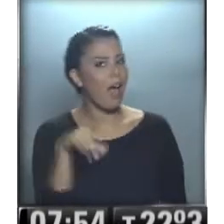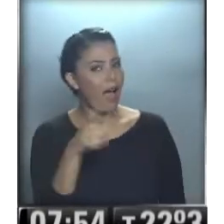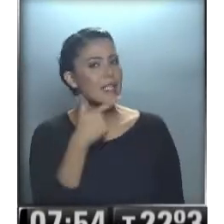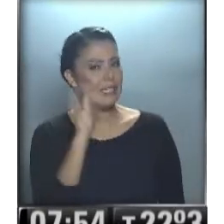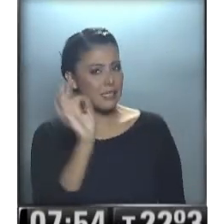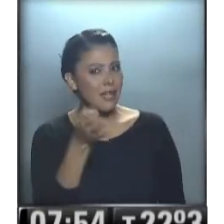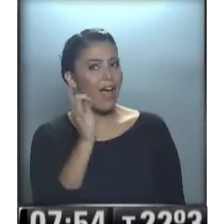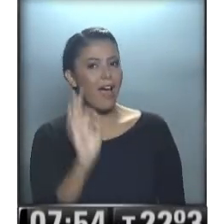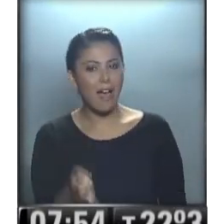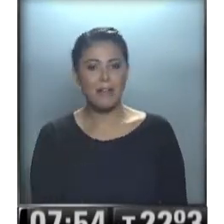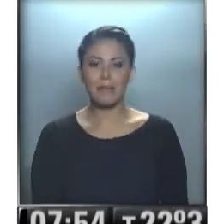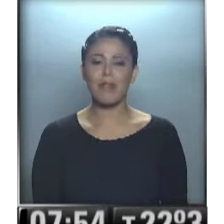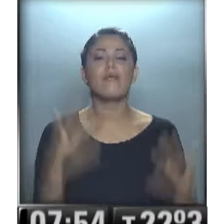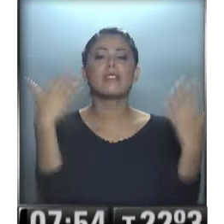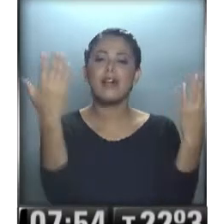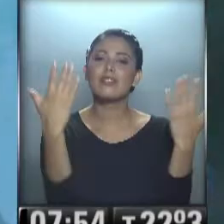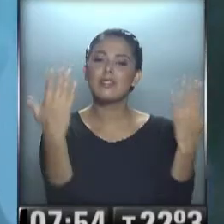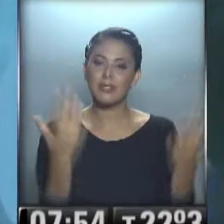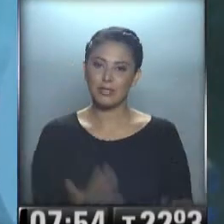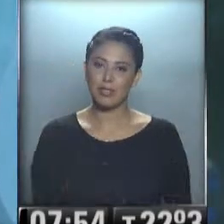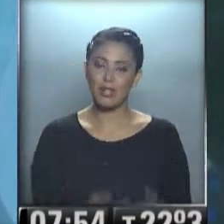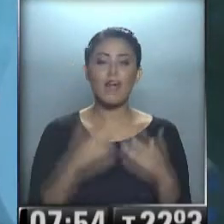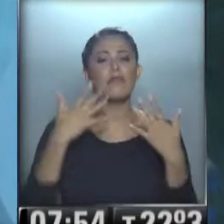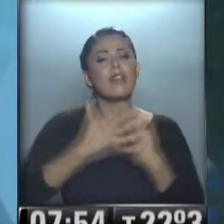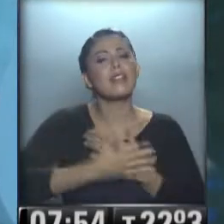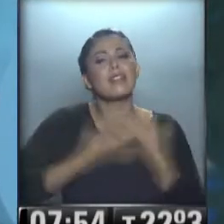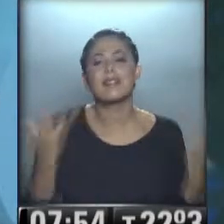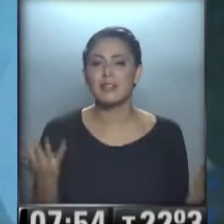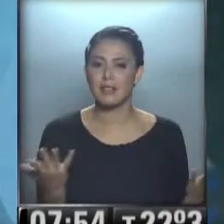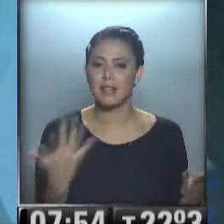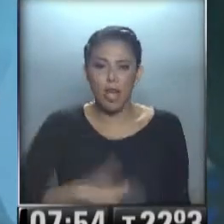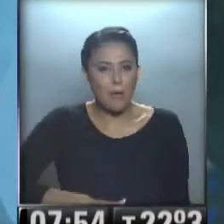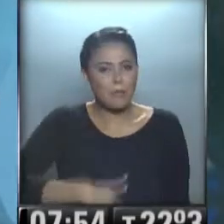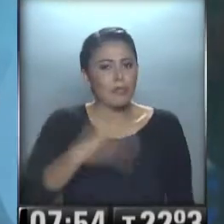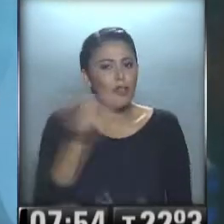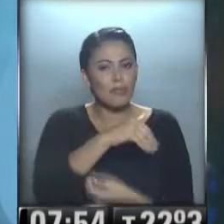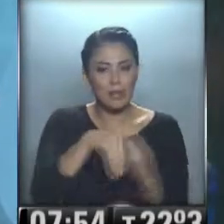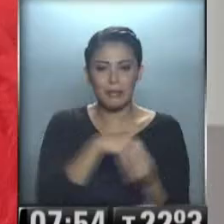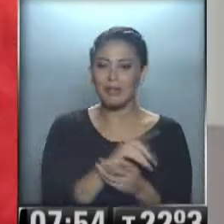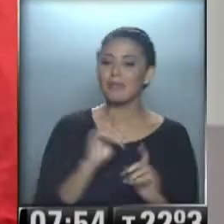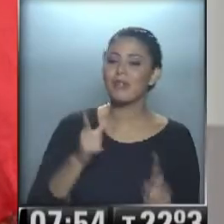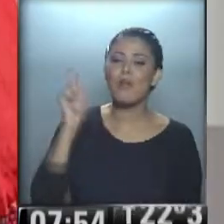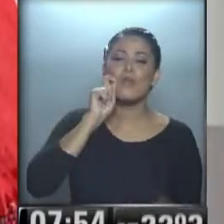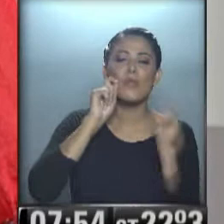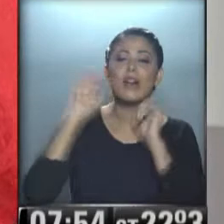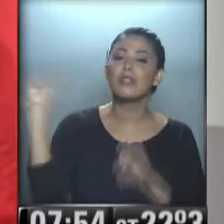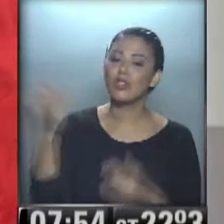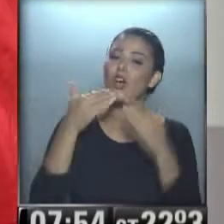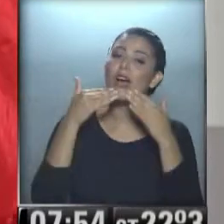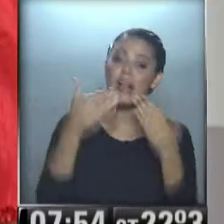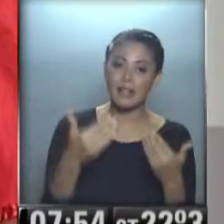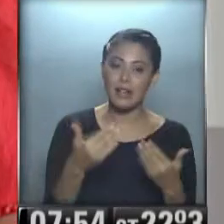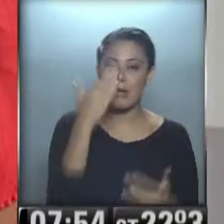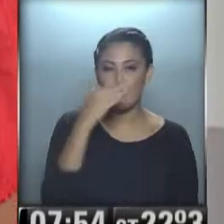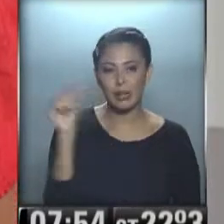sabe, Patito. Felicitaciones y felicidades, mi amor, con esa familia. Les mandamos un beso a todos, Nadia, les agradecemos.